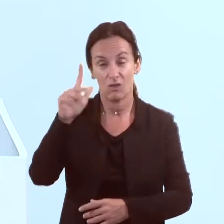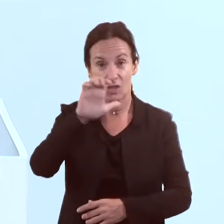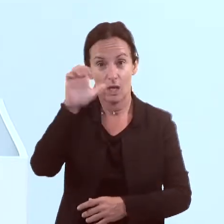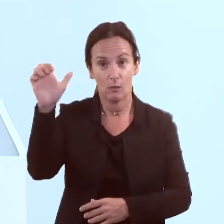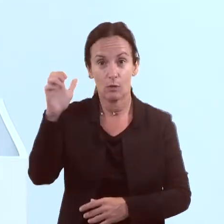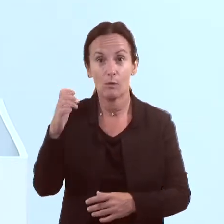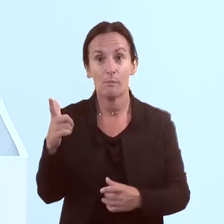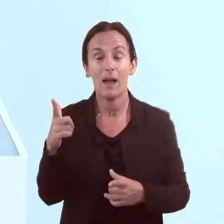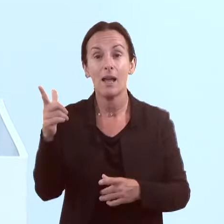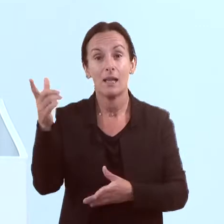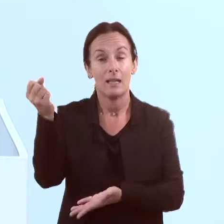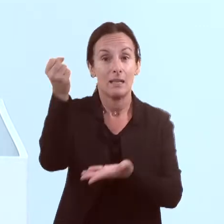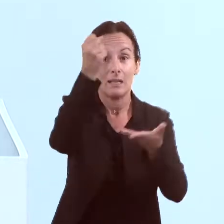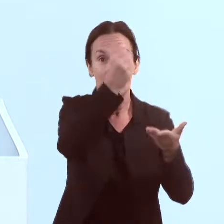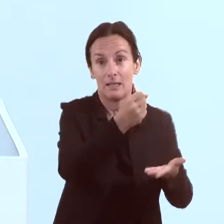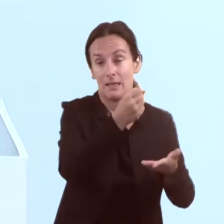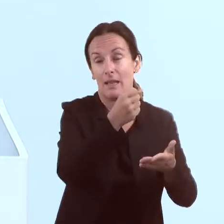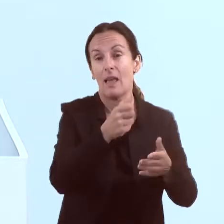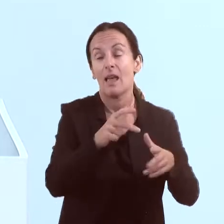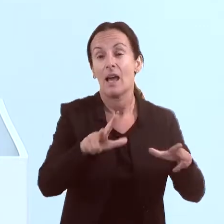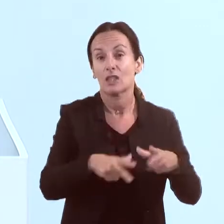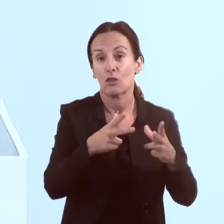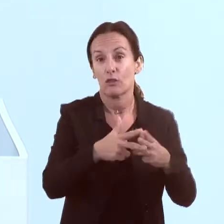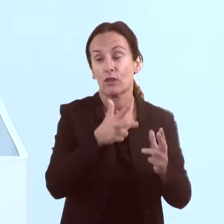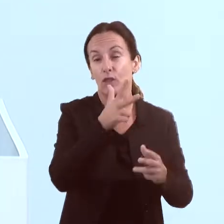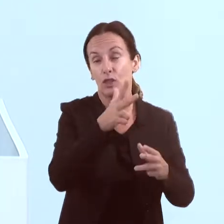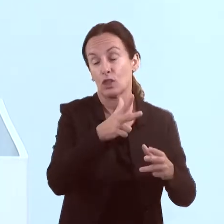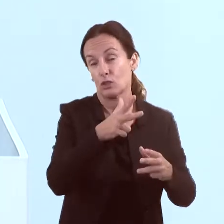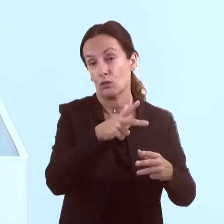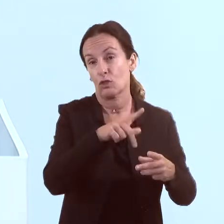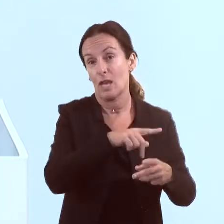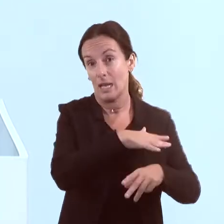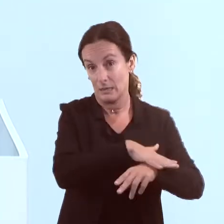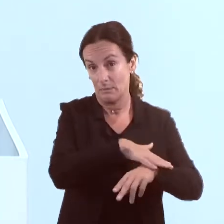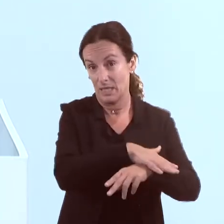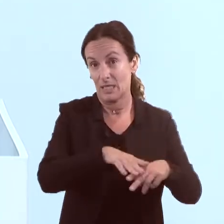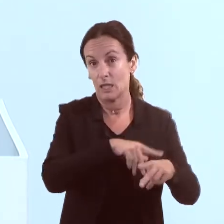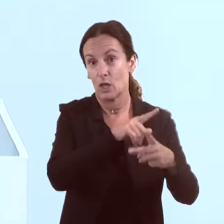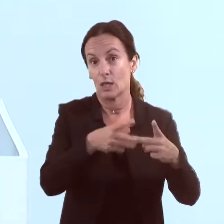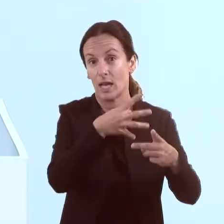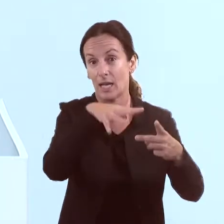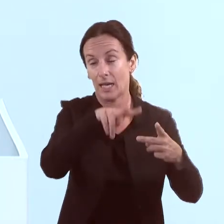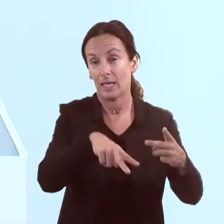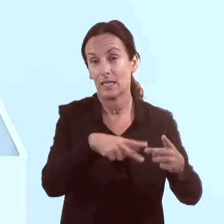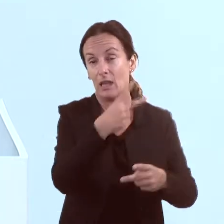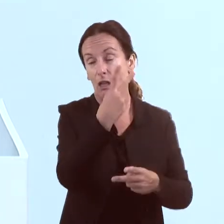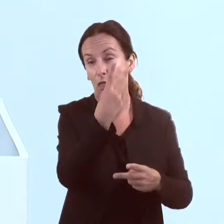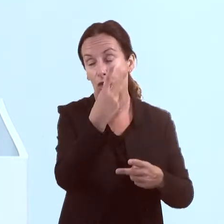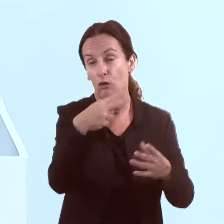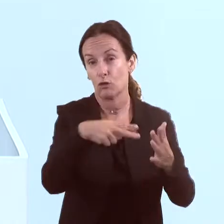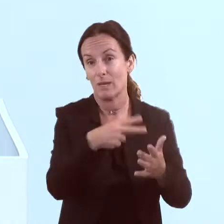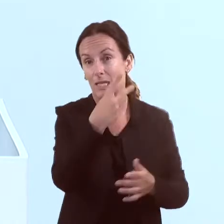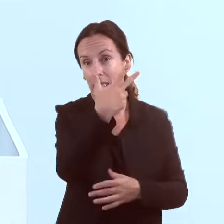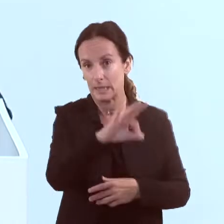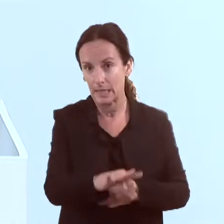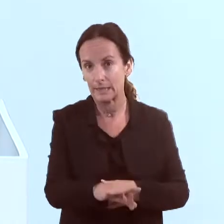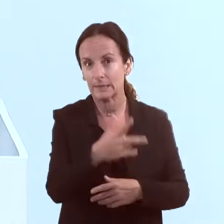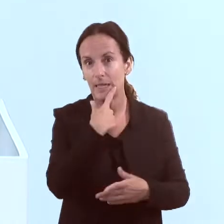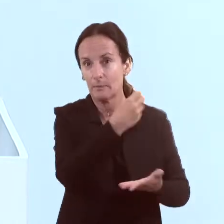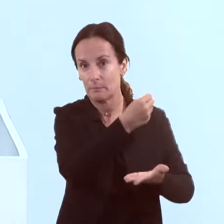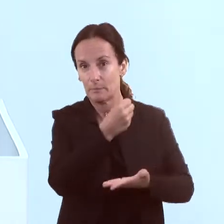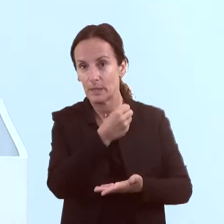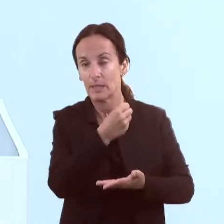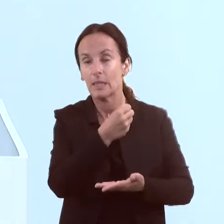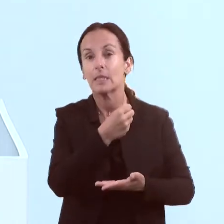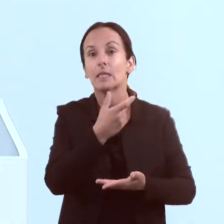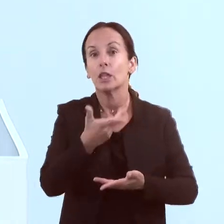Sociales y Agenda 2030, en este caso, dentro del mecanismo de recuperación y transformación y resiliencia, y decidimos dar un paso más en